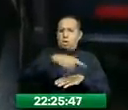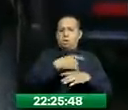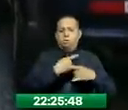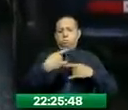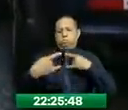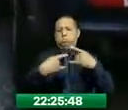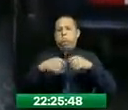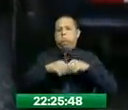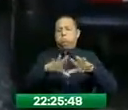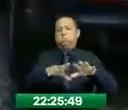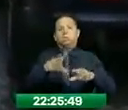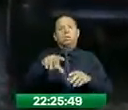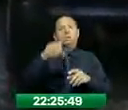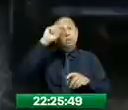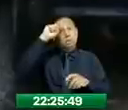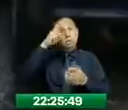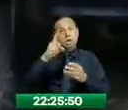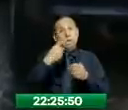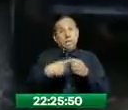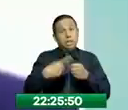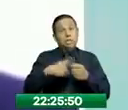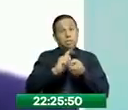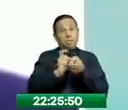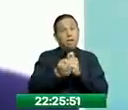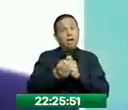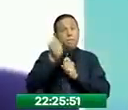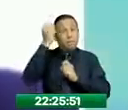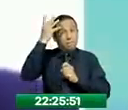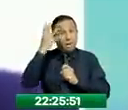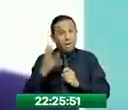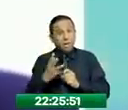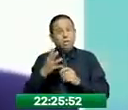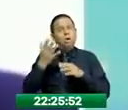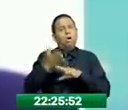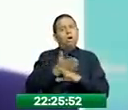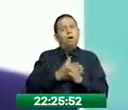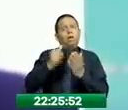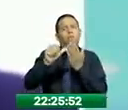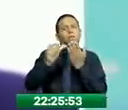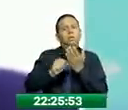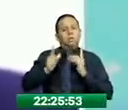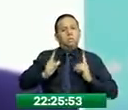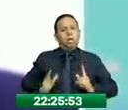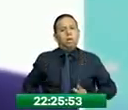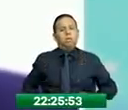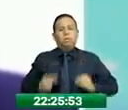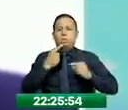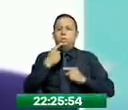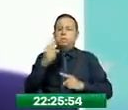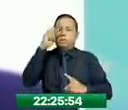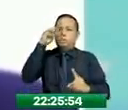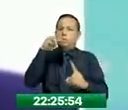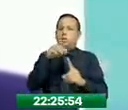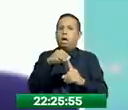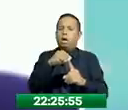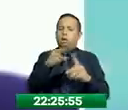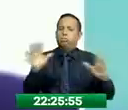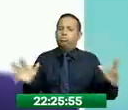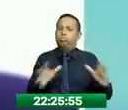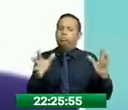de vigencia del semáforo amarillo en la capital el ministro de salud emitió un mensaje alentador para la comunidad creo que